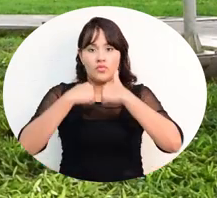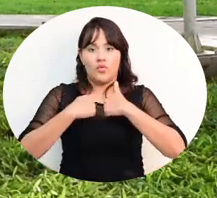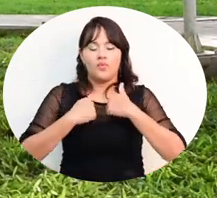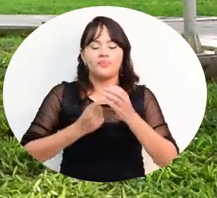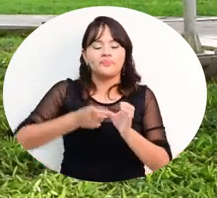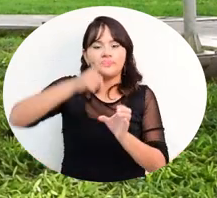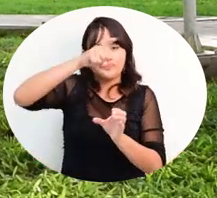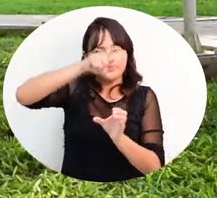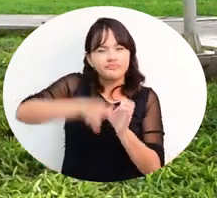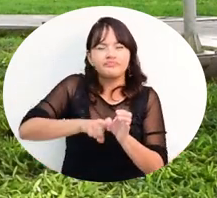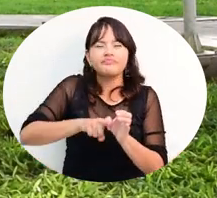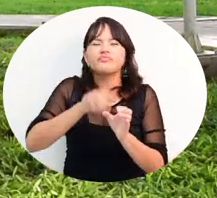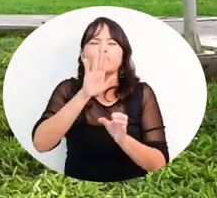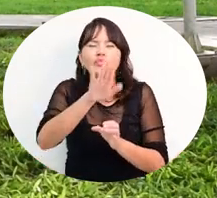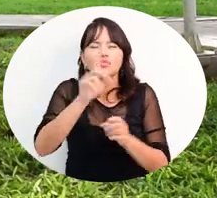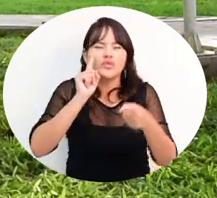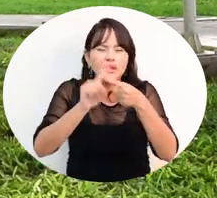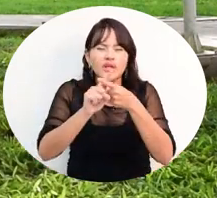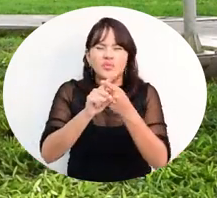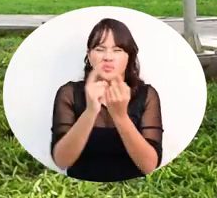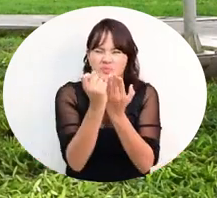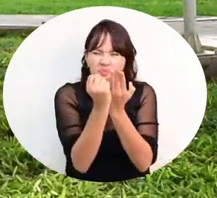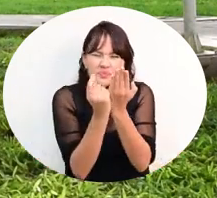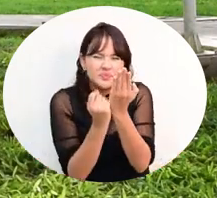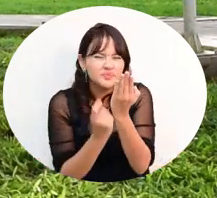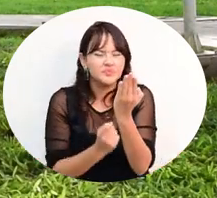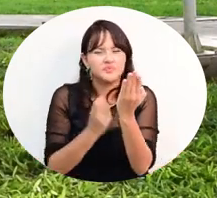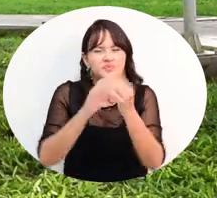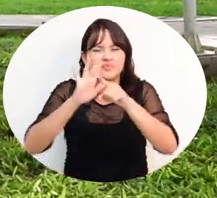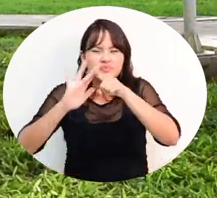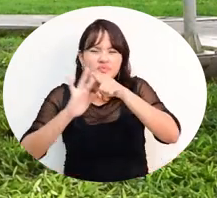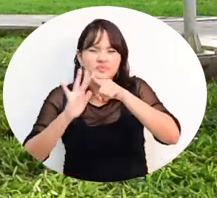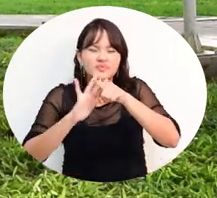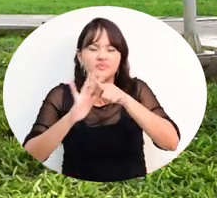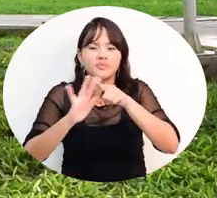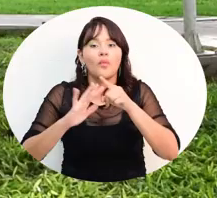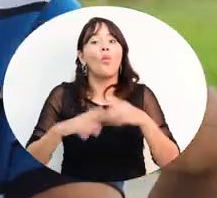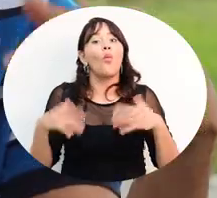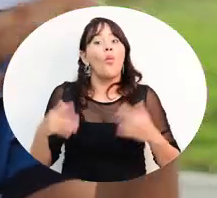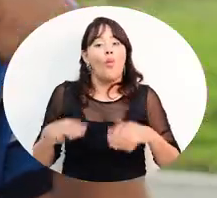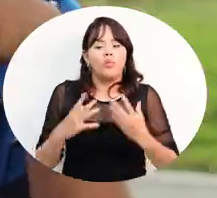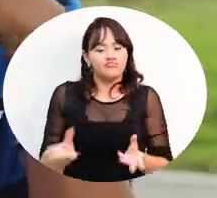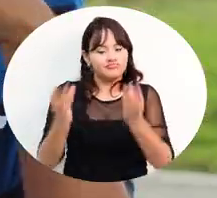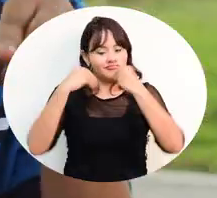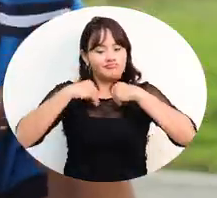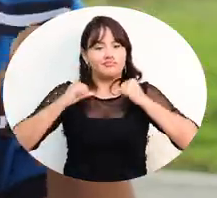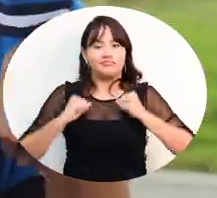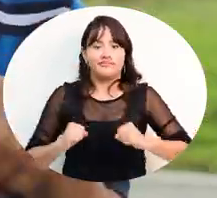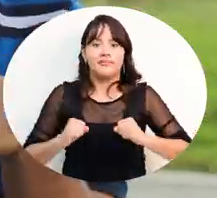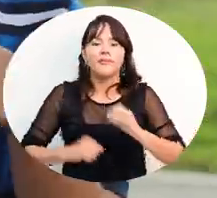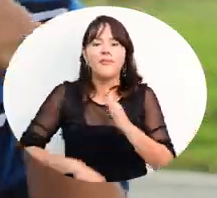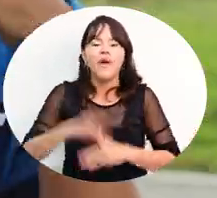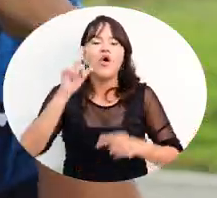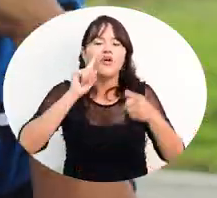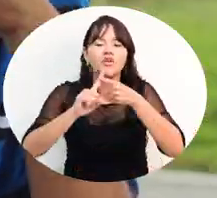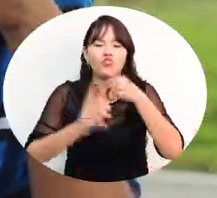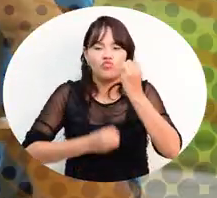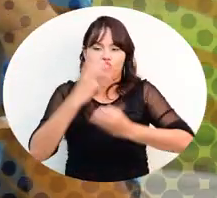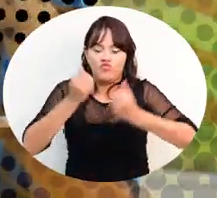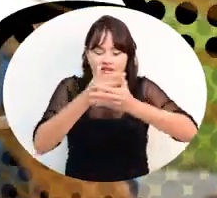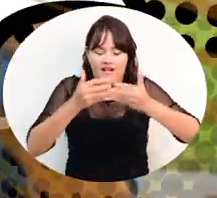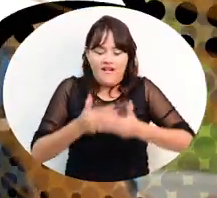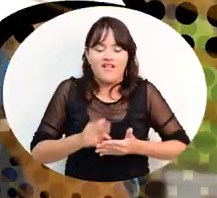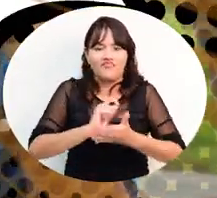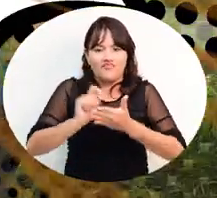Yo me inscribí en los talleres que hubo antes de iniciar clases y me sirvieron mucho, sobre todo en la parte de producción de